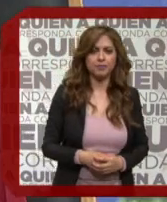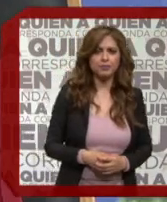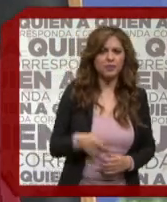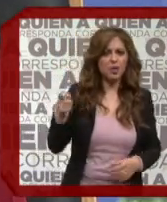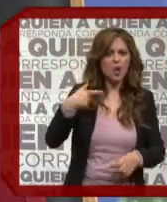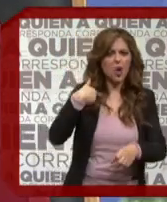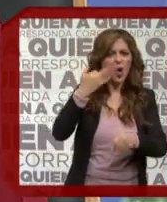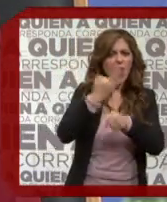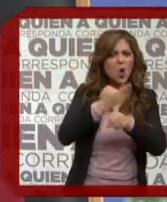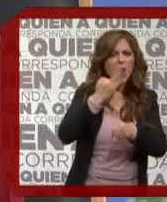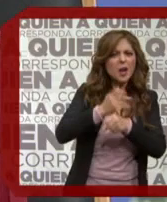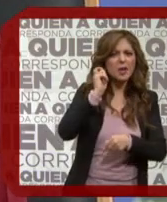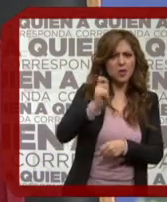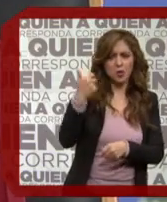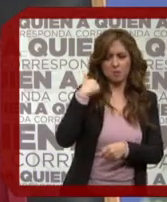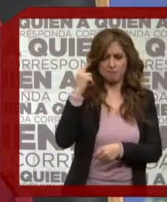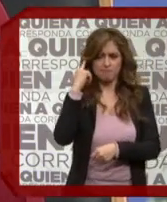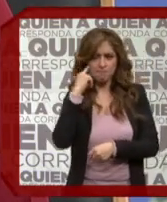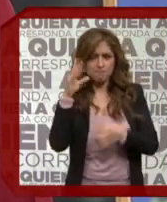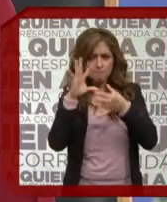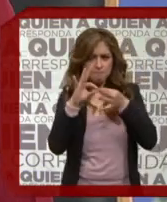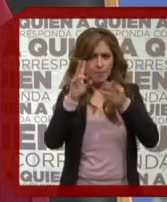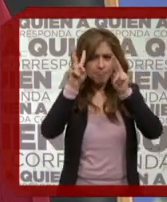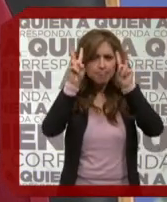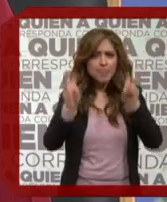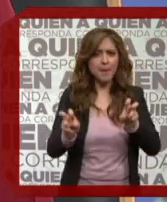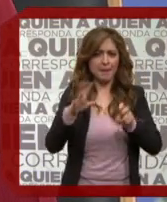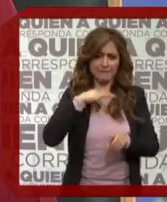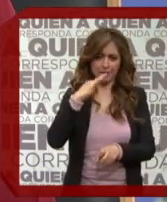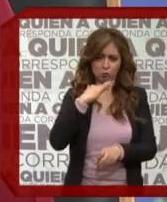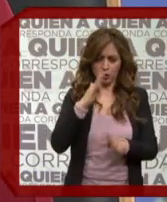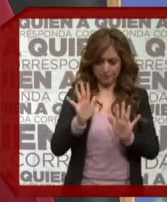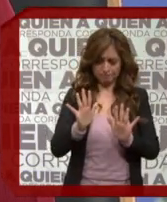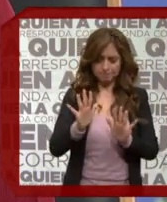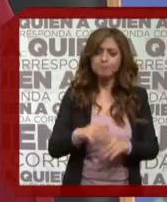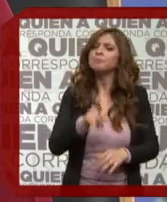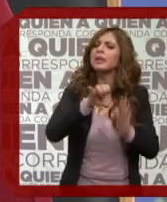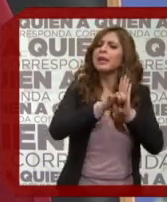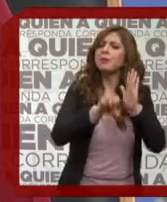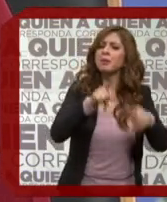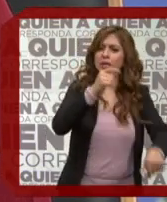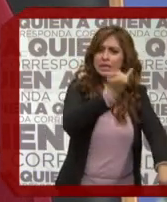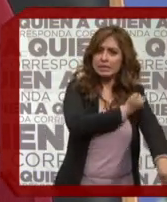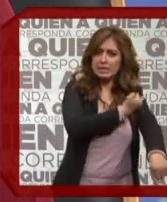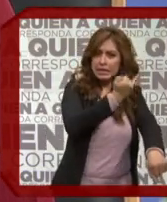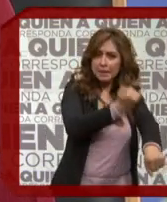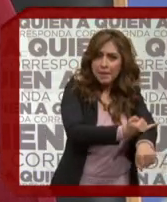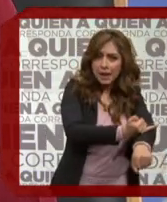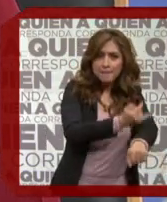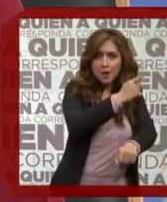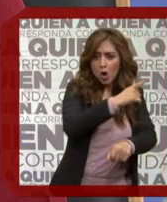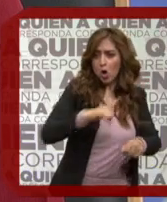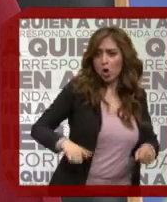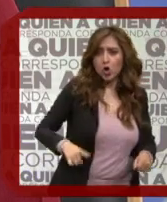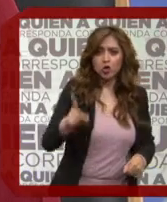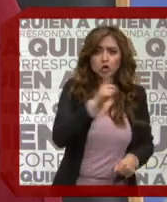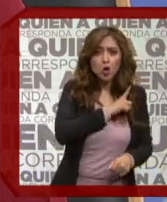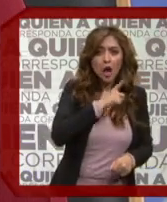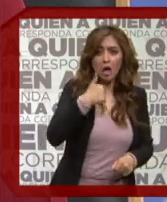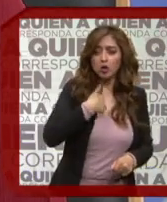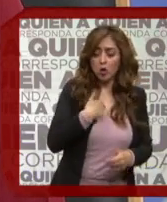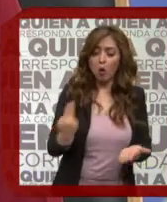este el asunto de la basura. Por ejemplo, Itapalapa es una delegación que no se puede gobernar sola. Yo no llegué